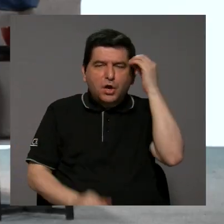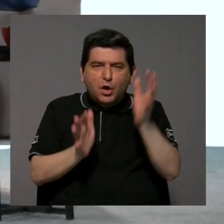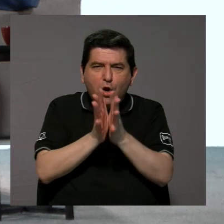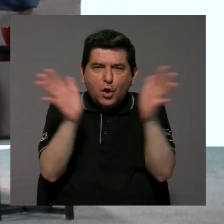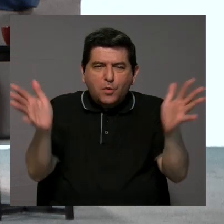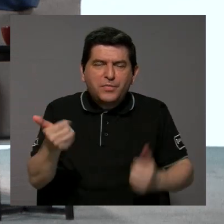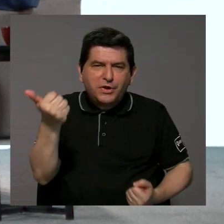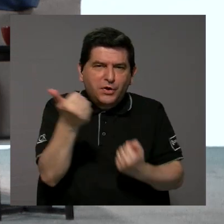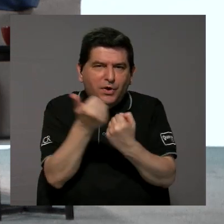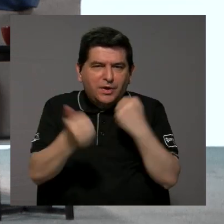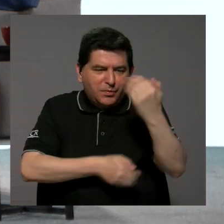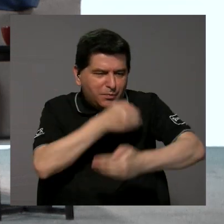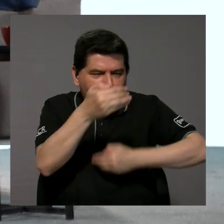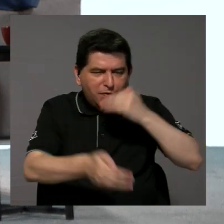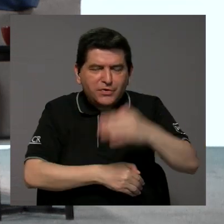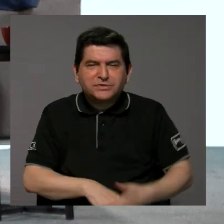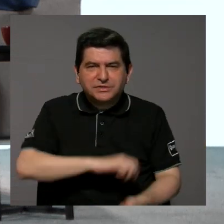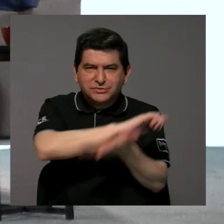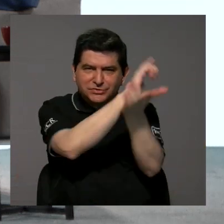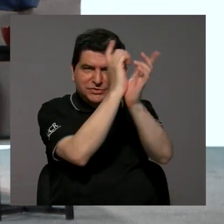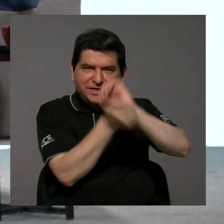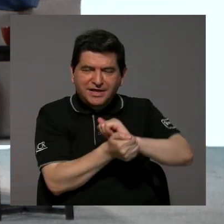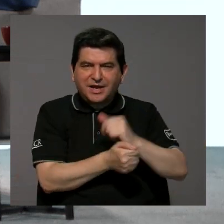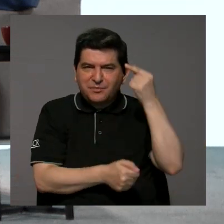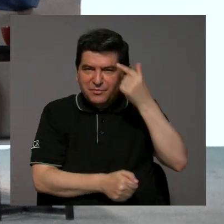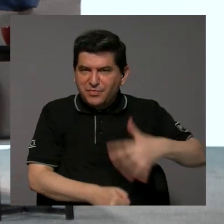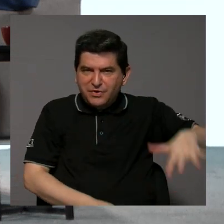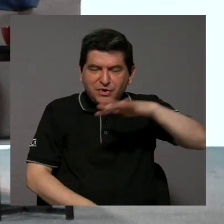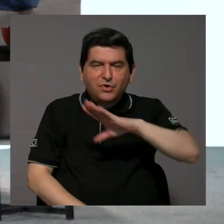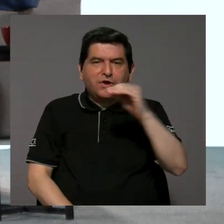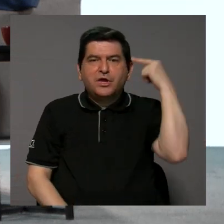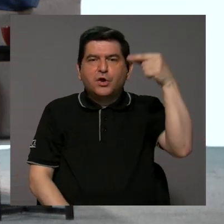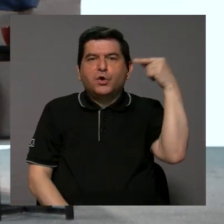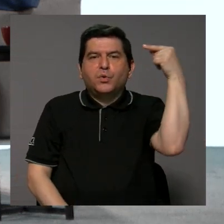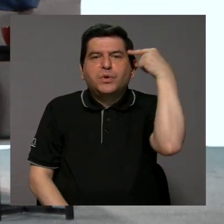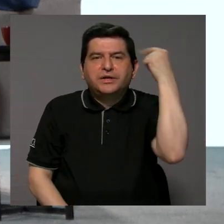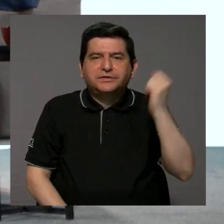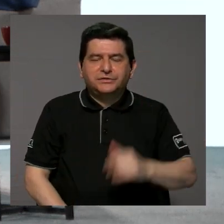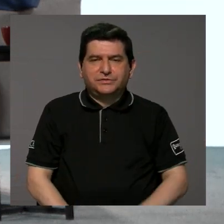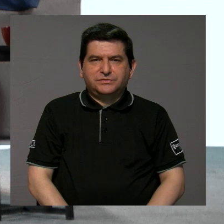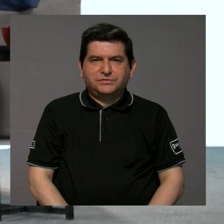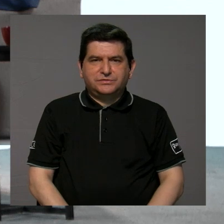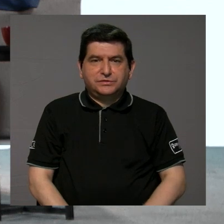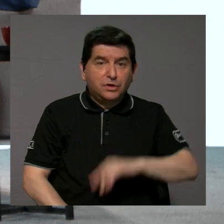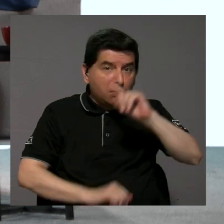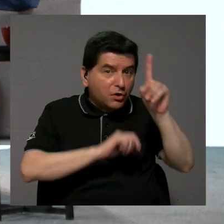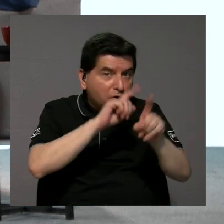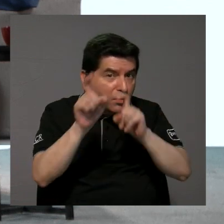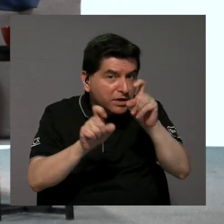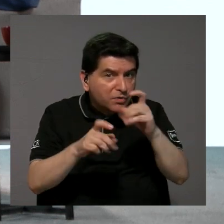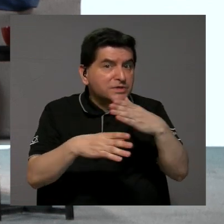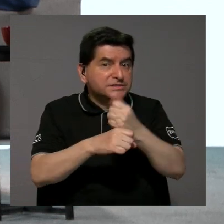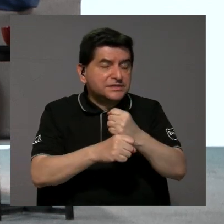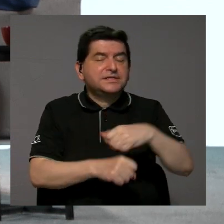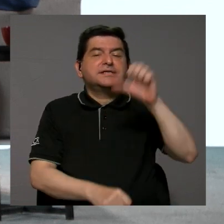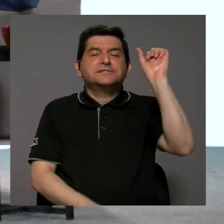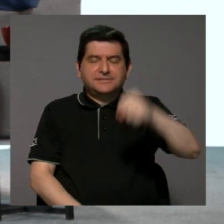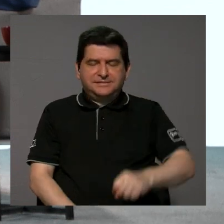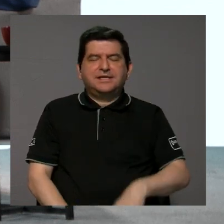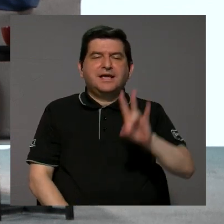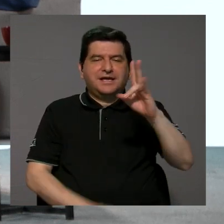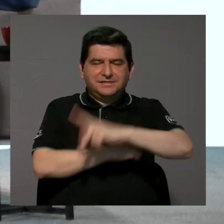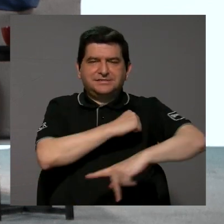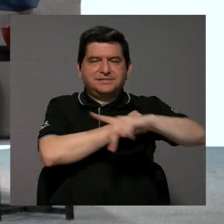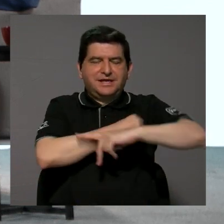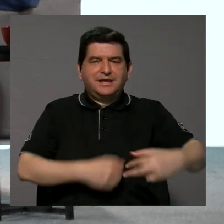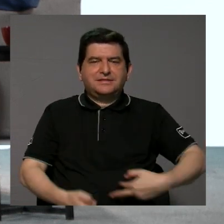la que está apoyando procesos de transformación del Estado y también de los gobiernos. Mediante encuestas. Mediante encuestas en 7 países